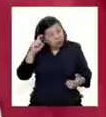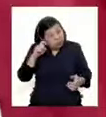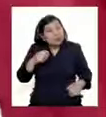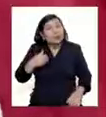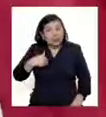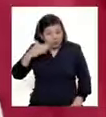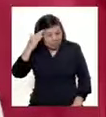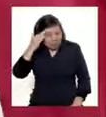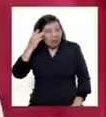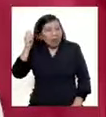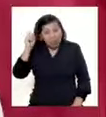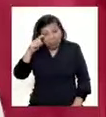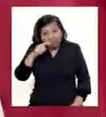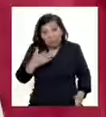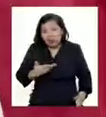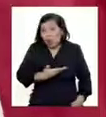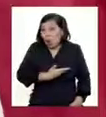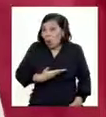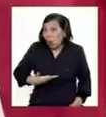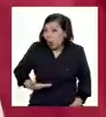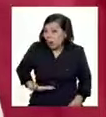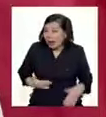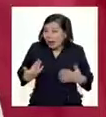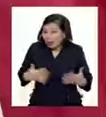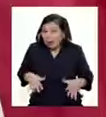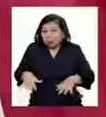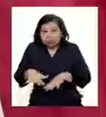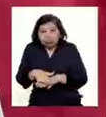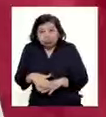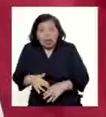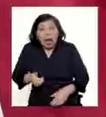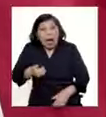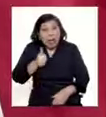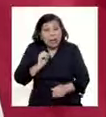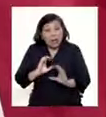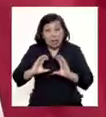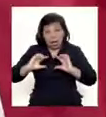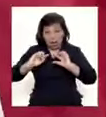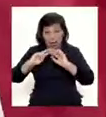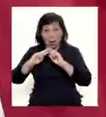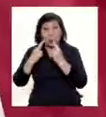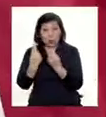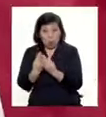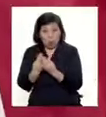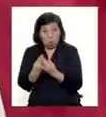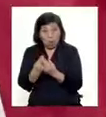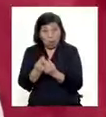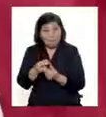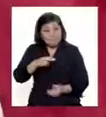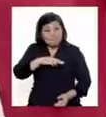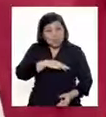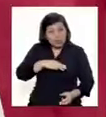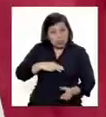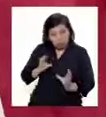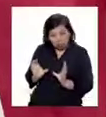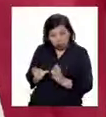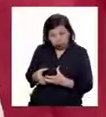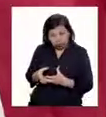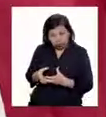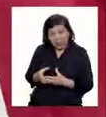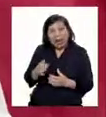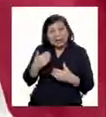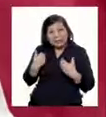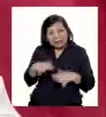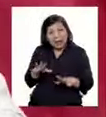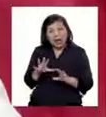complicada y es una situación en la que el gobierno central ya está tomando acciones. Ayer en el Consejo de Ministros se han tomado diversas decisiones, como